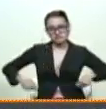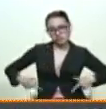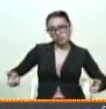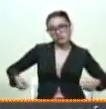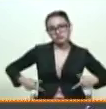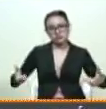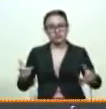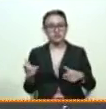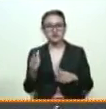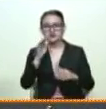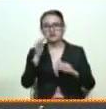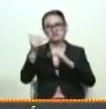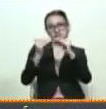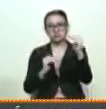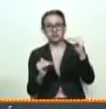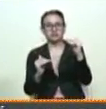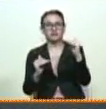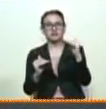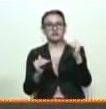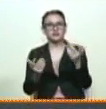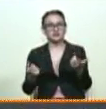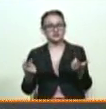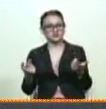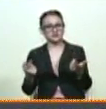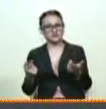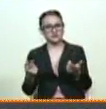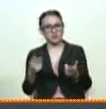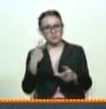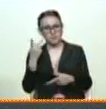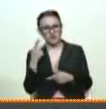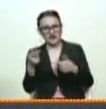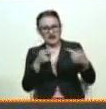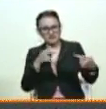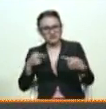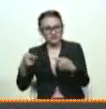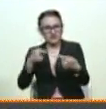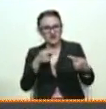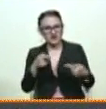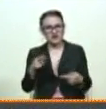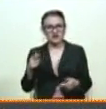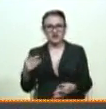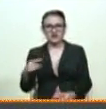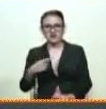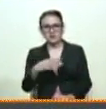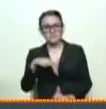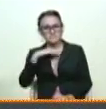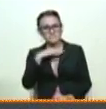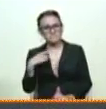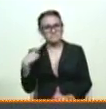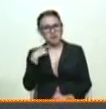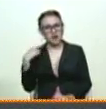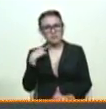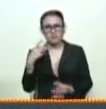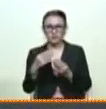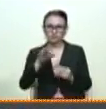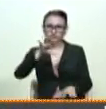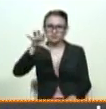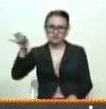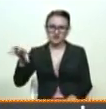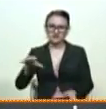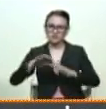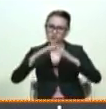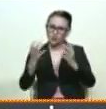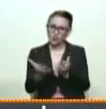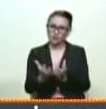desigualdad, así como su política guerrerista que tanto daño ha causado y sigue causando a la